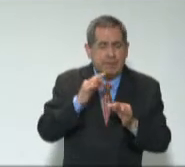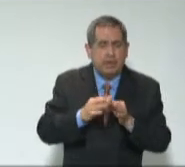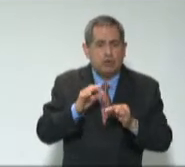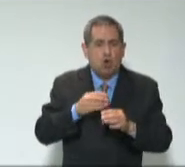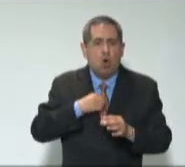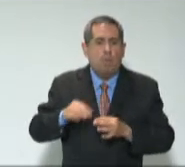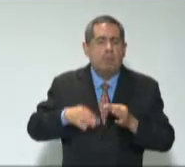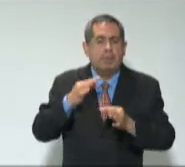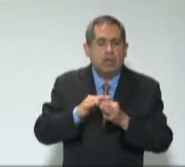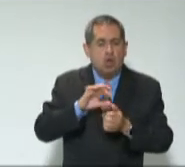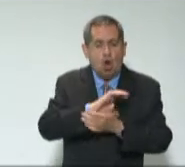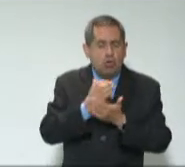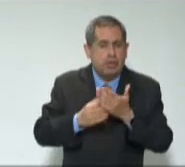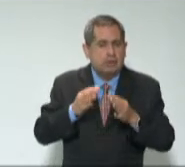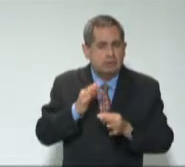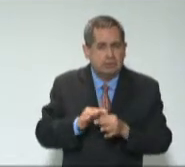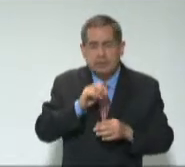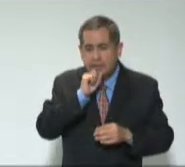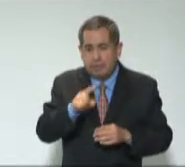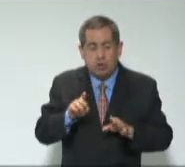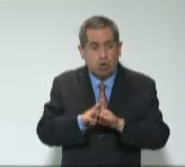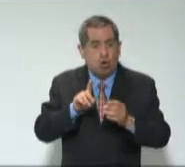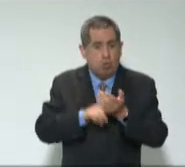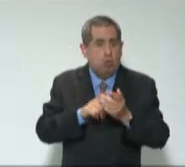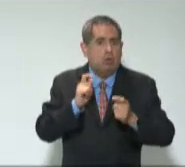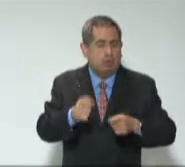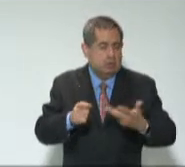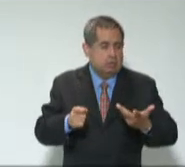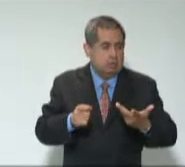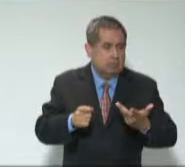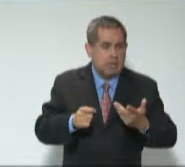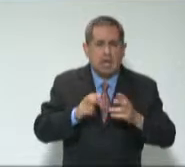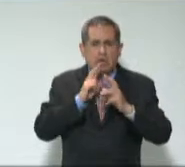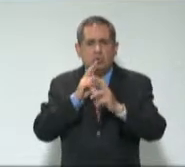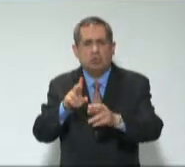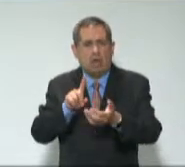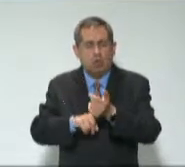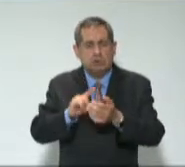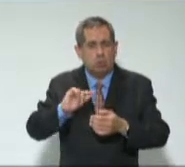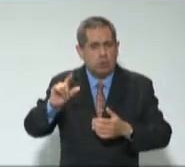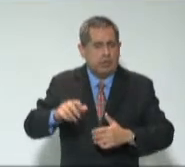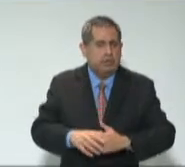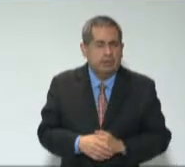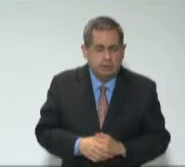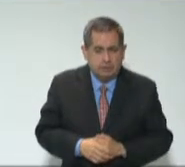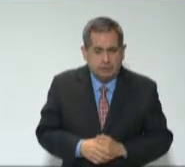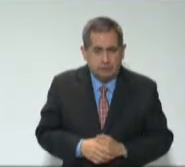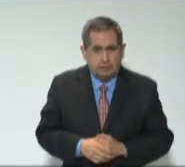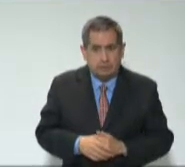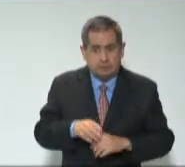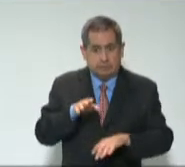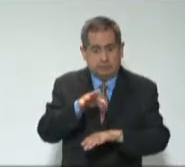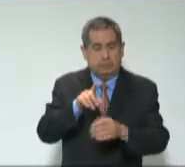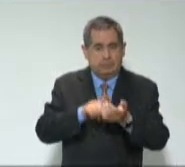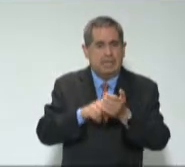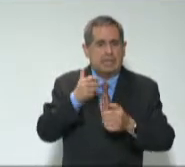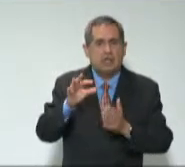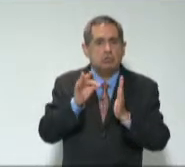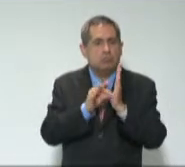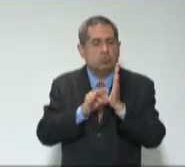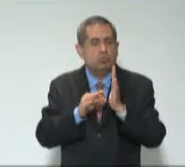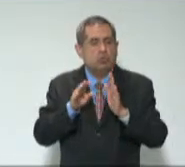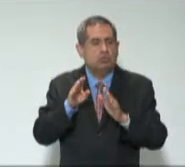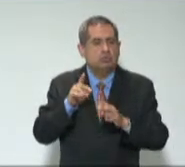cumplimiento de los contratos así como en su caso los resultados de auditoría que sea y en este contexto estos 10 puntos que me